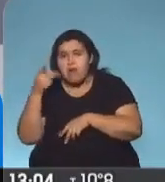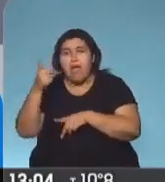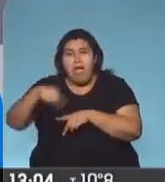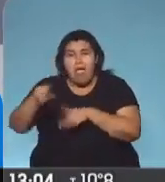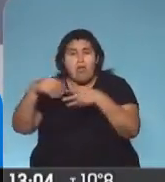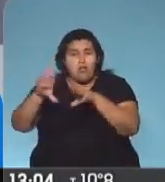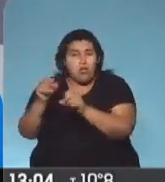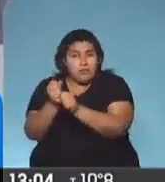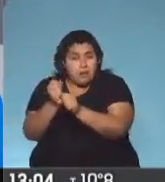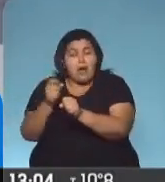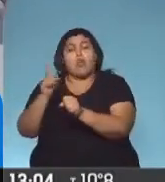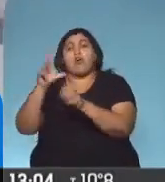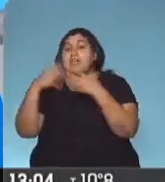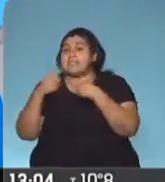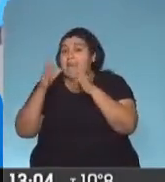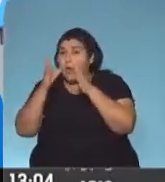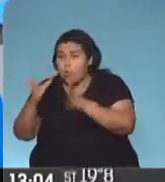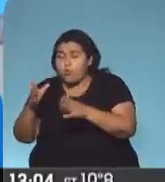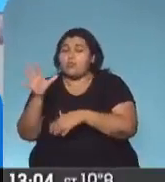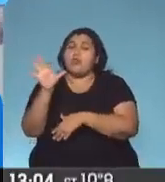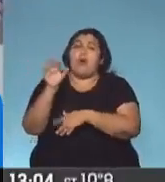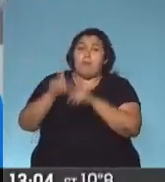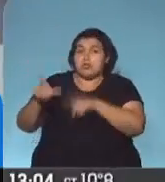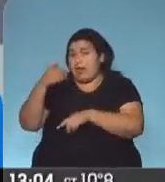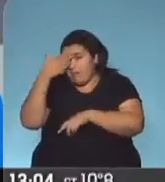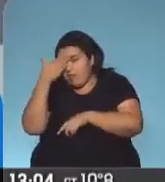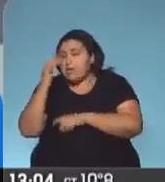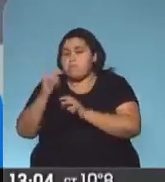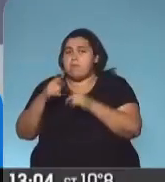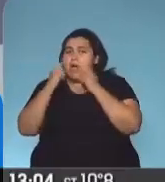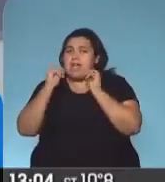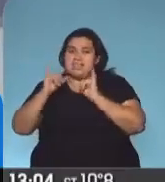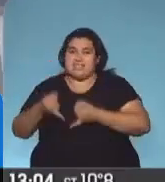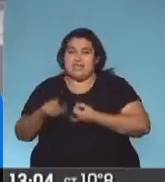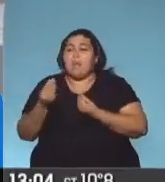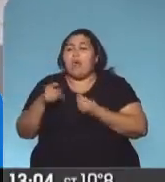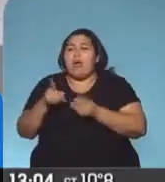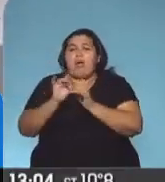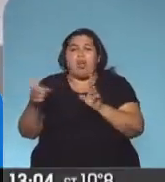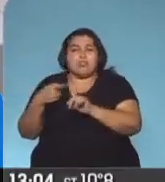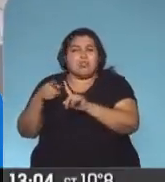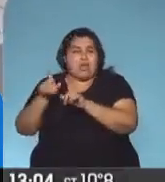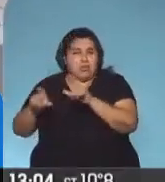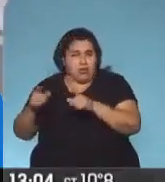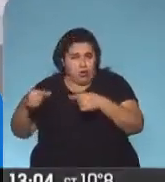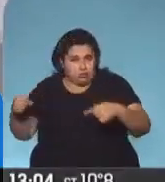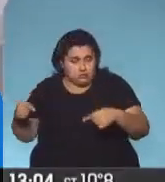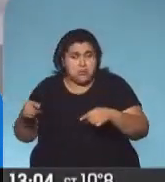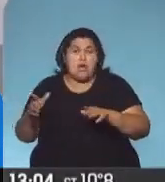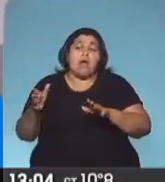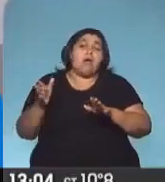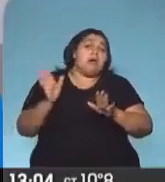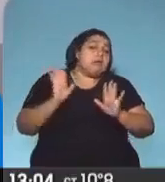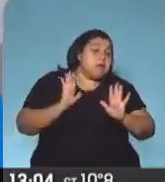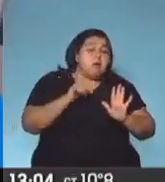trabajadores de la salud que tienen quizás permanente contacto con esta enfermedad pero después dijo que era optativo